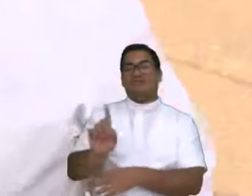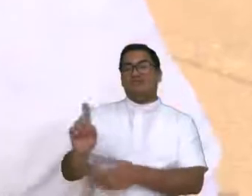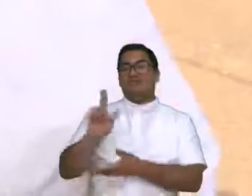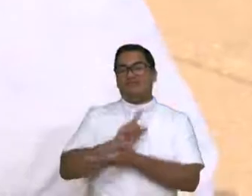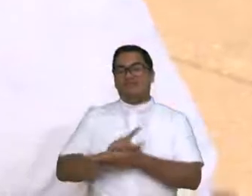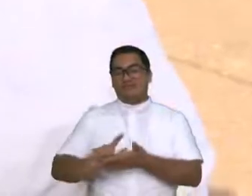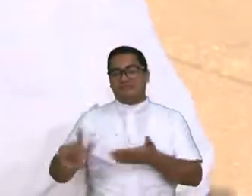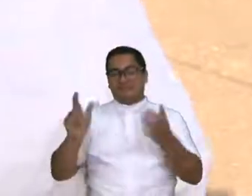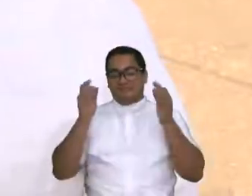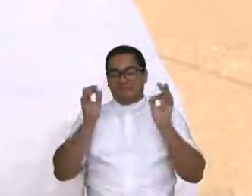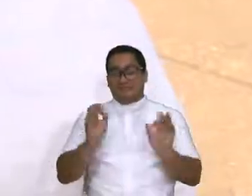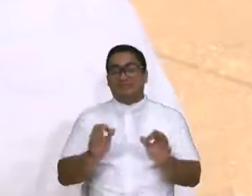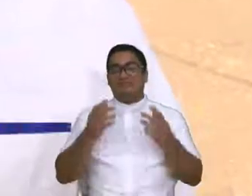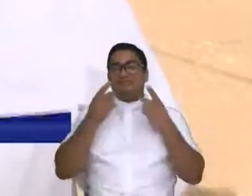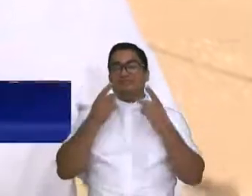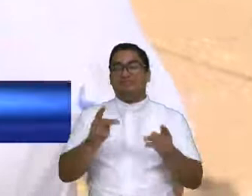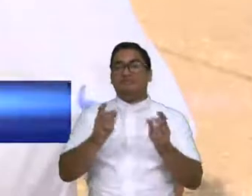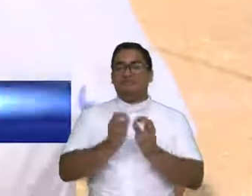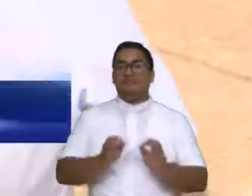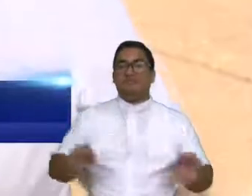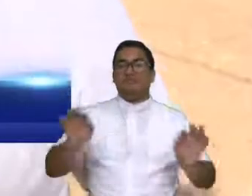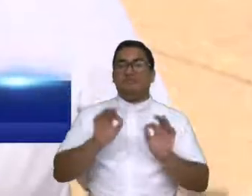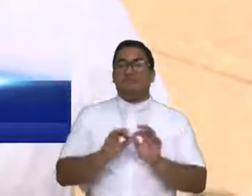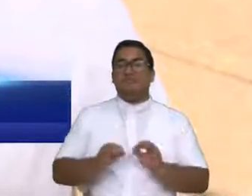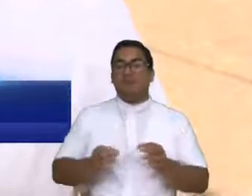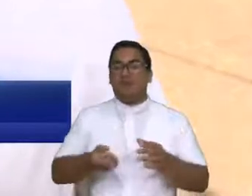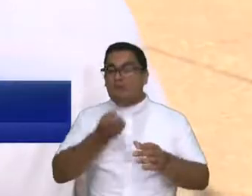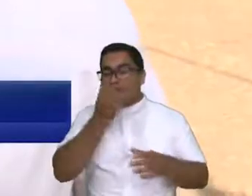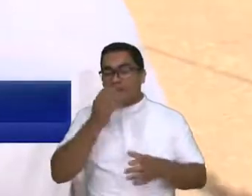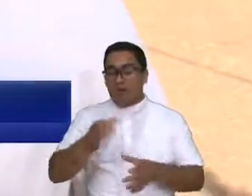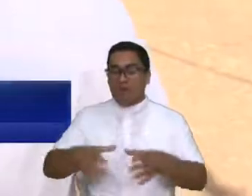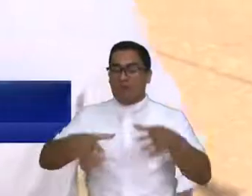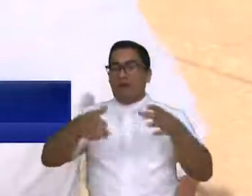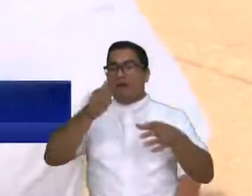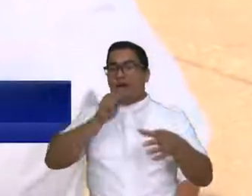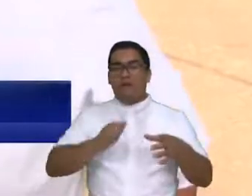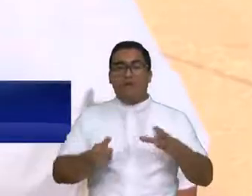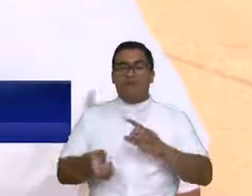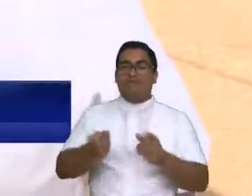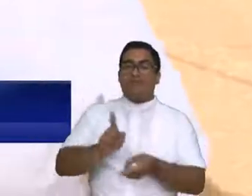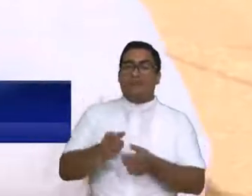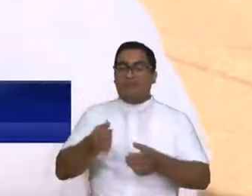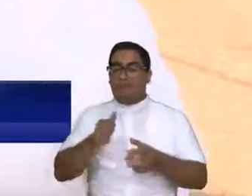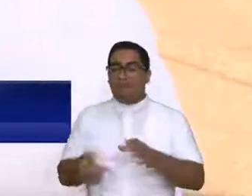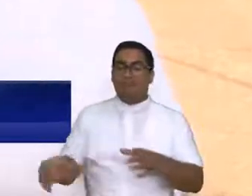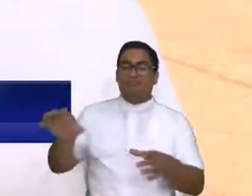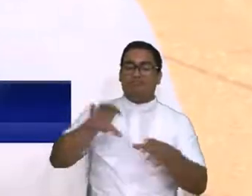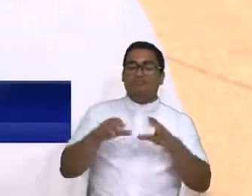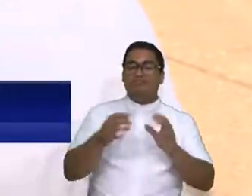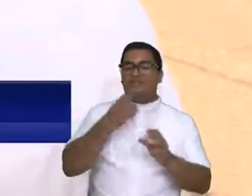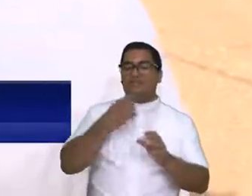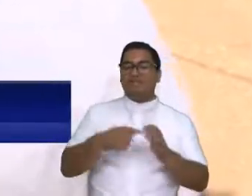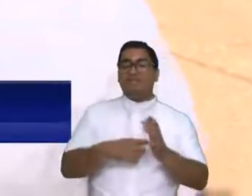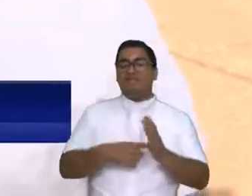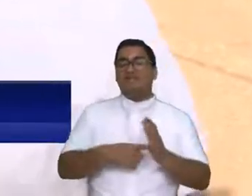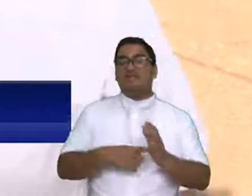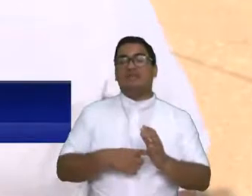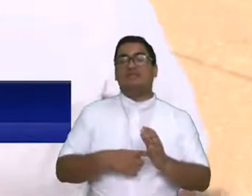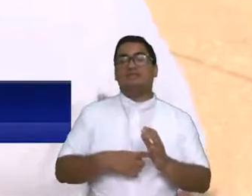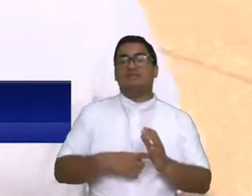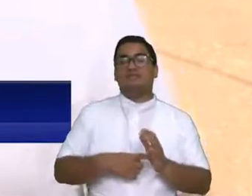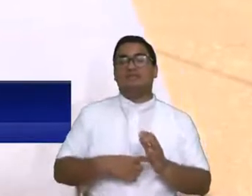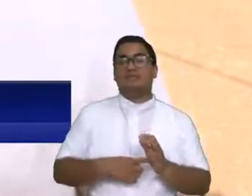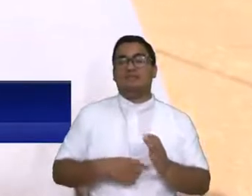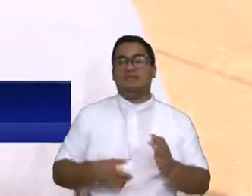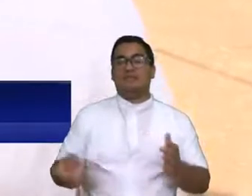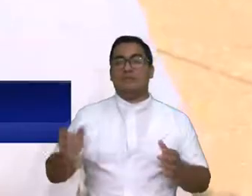también tenemos que ver si hay floreros y el florero hay que cambiarlo cada 2 días. E igualmente si yo tengo el agua